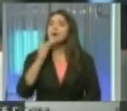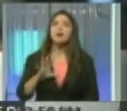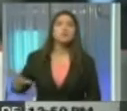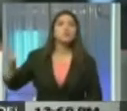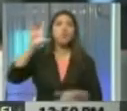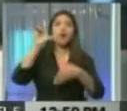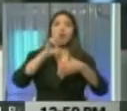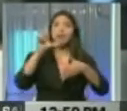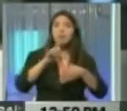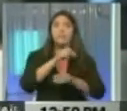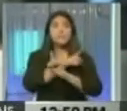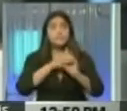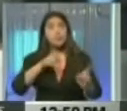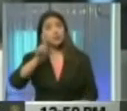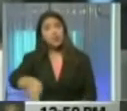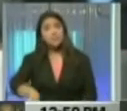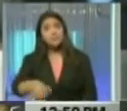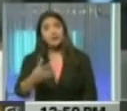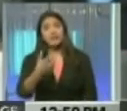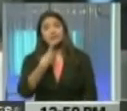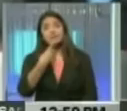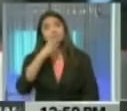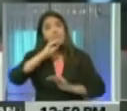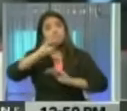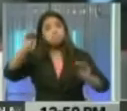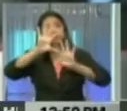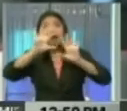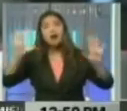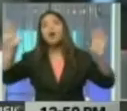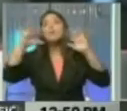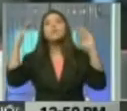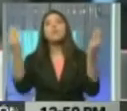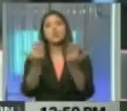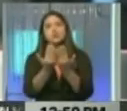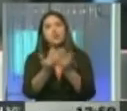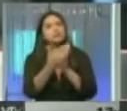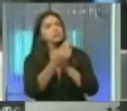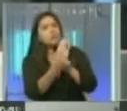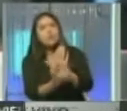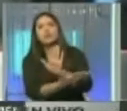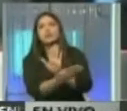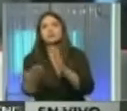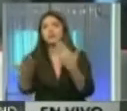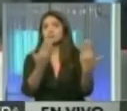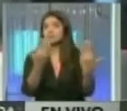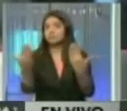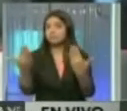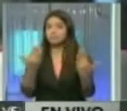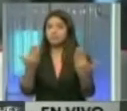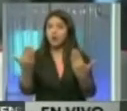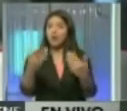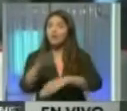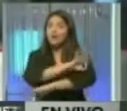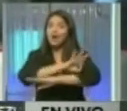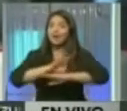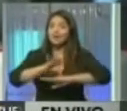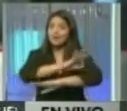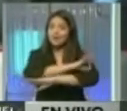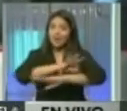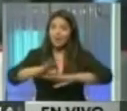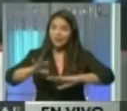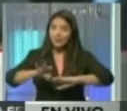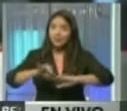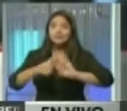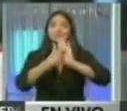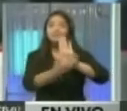sino que tiene mucho que decirle también al mundo. Hay acá una muestra contrahegemónica de una arquitectura que